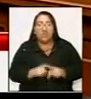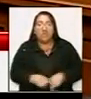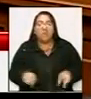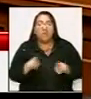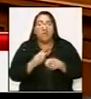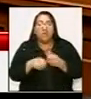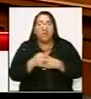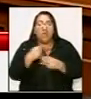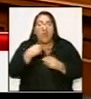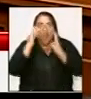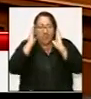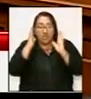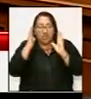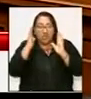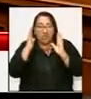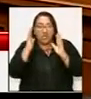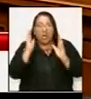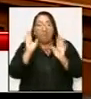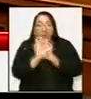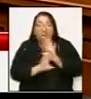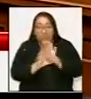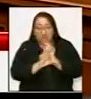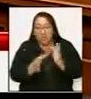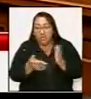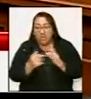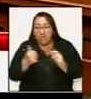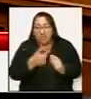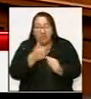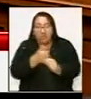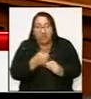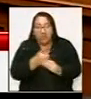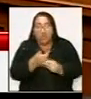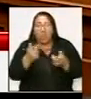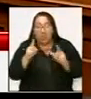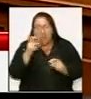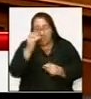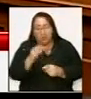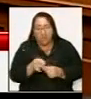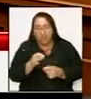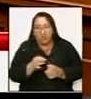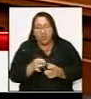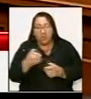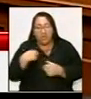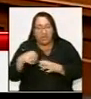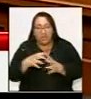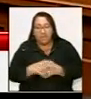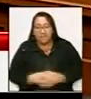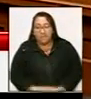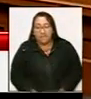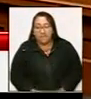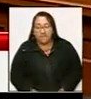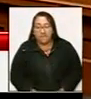la atención y la protección y la persecución cuando corresponde.